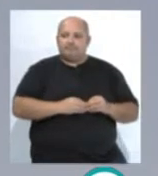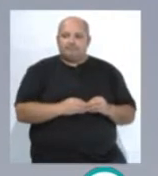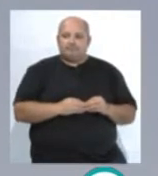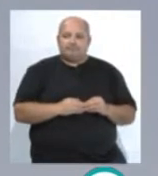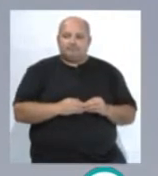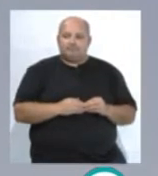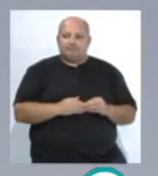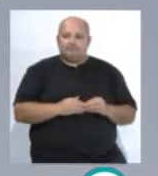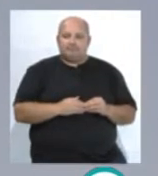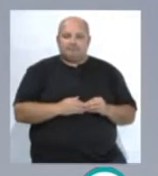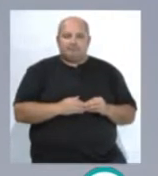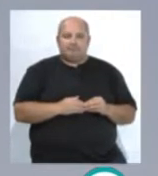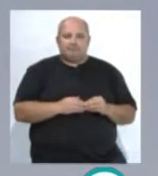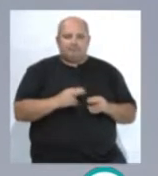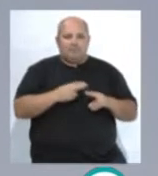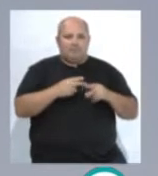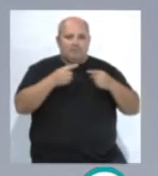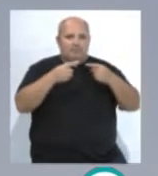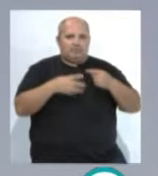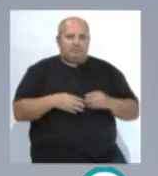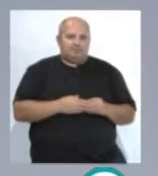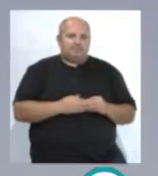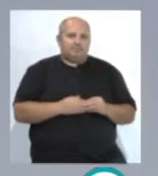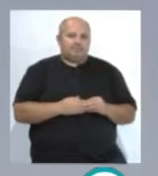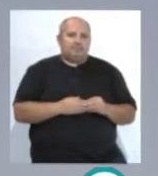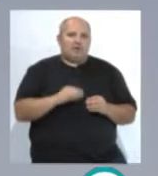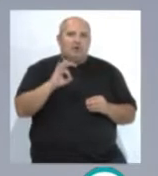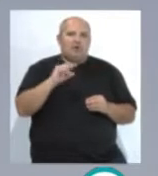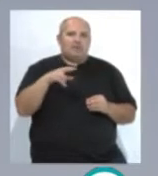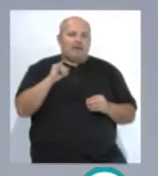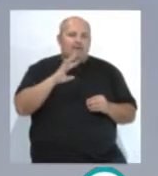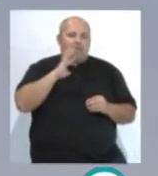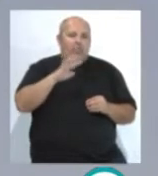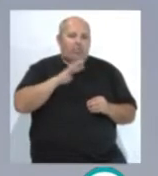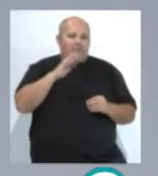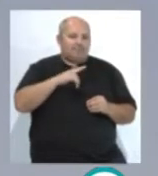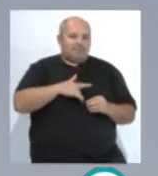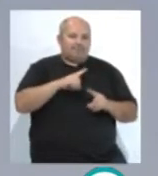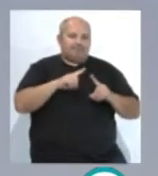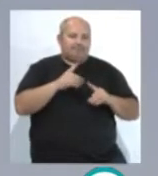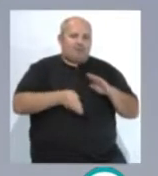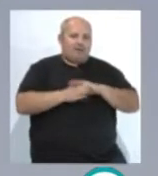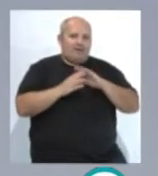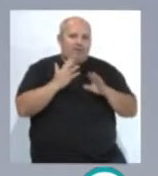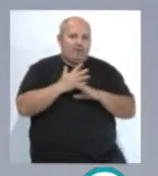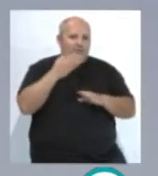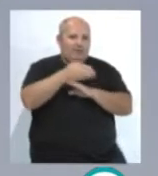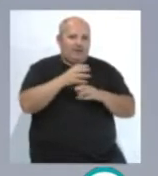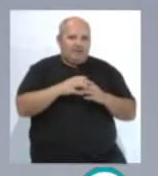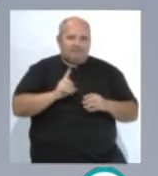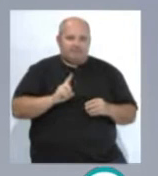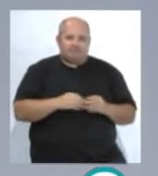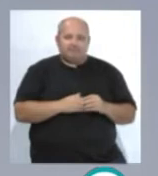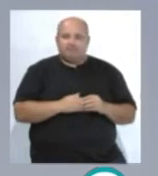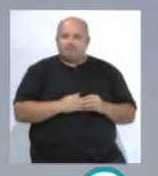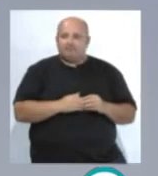pudo viajar José Mari por unos vómitos y demás que padeció. Las tres medias puntas que ya más o menos hablamos el